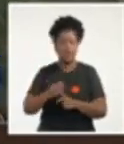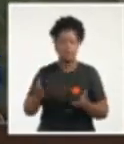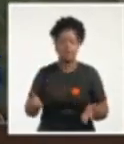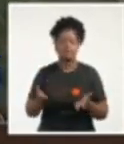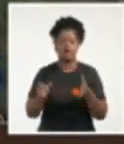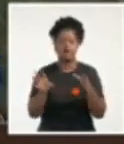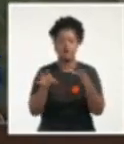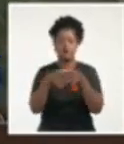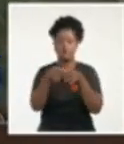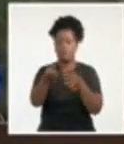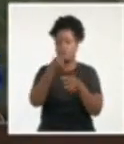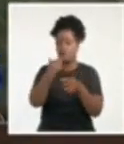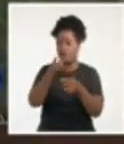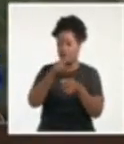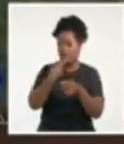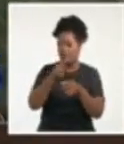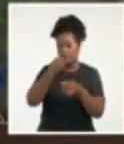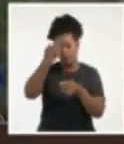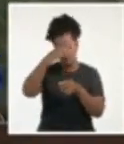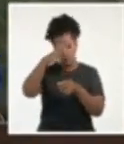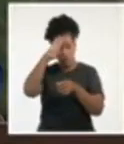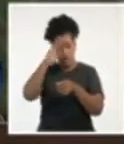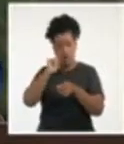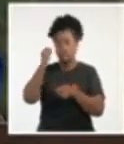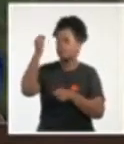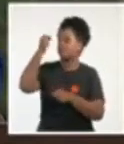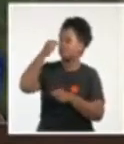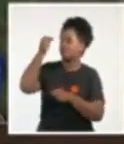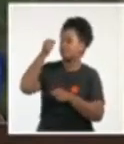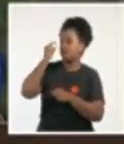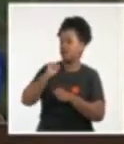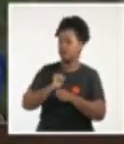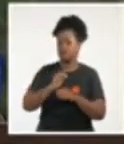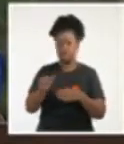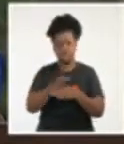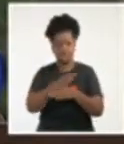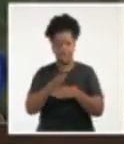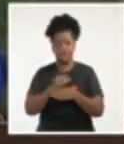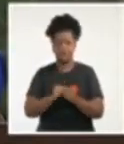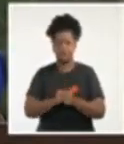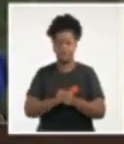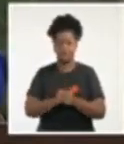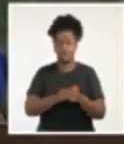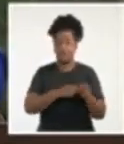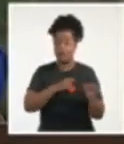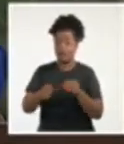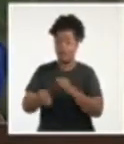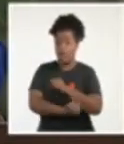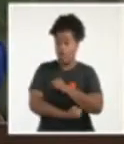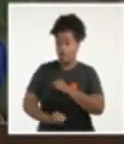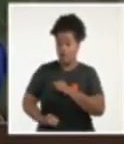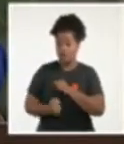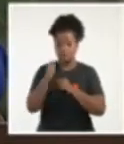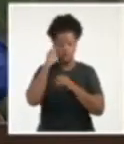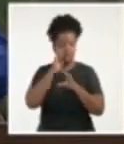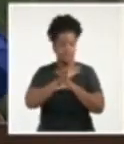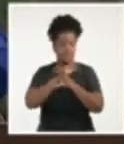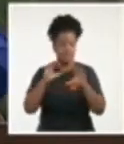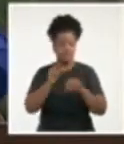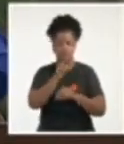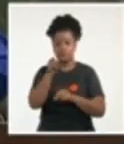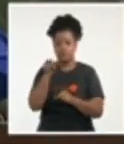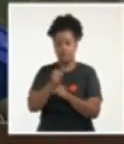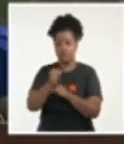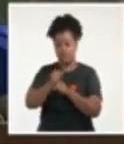bioproductos cubanos y de medicamentos cubanos, y sobre todo el esfuerzo de esos científicos y de ese personal de la salud